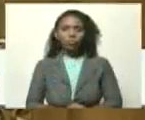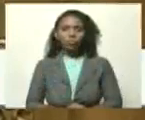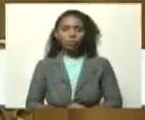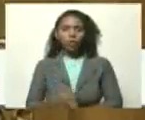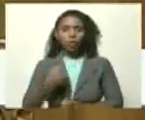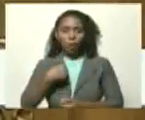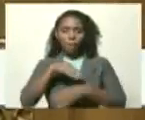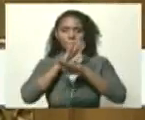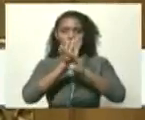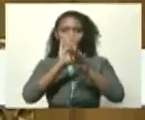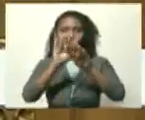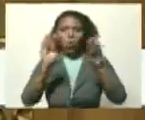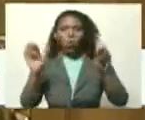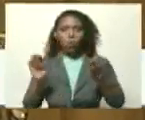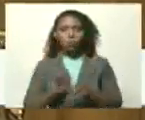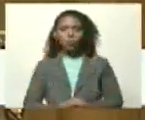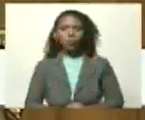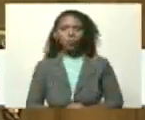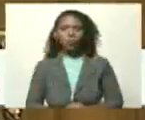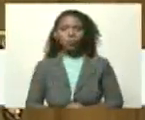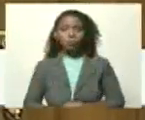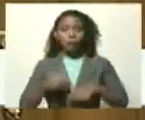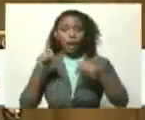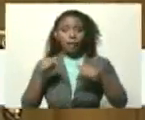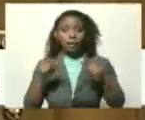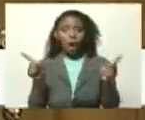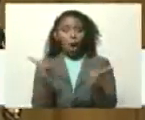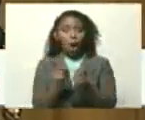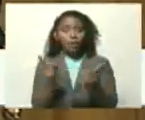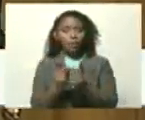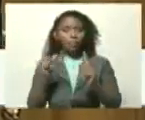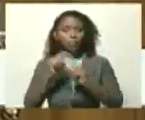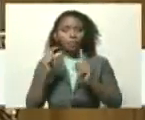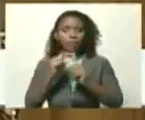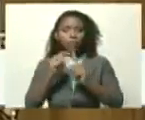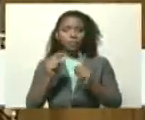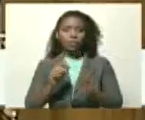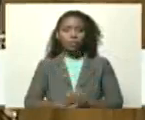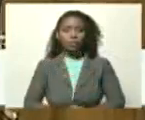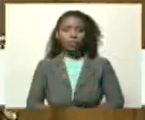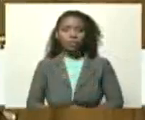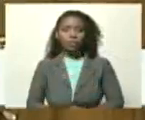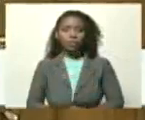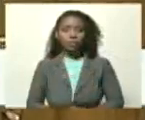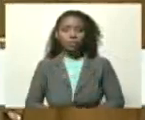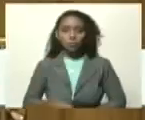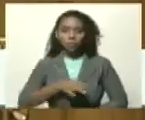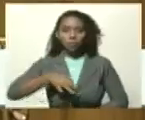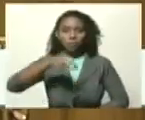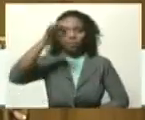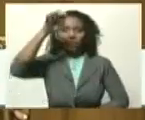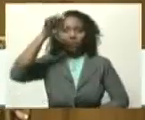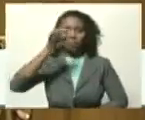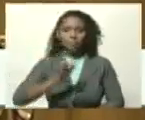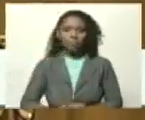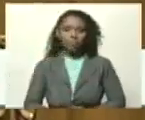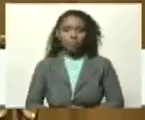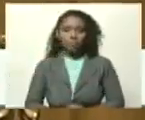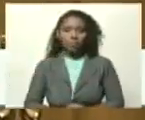Invoco en estas breves palabras el espíritu, la